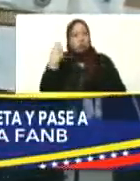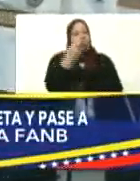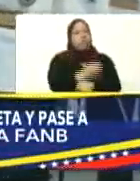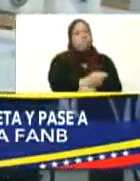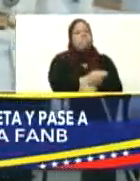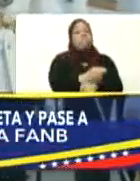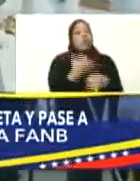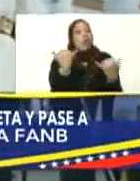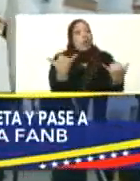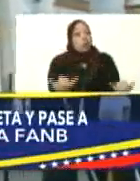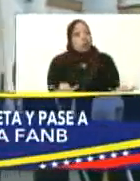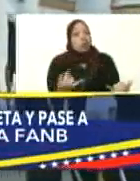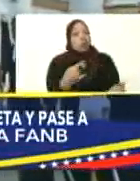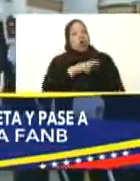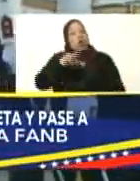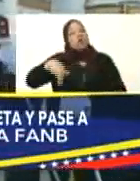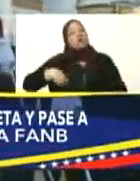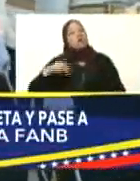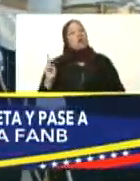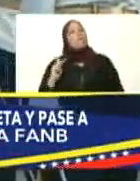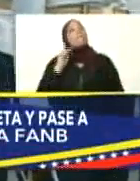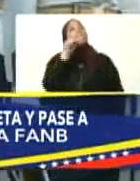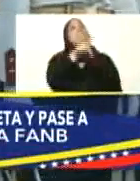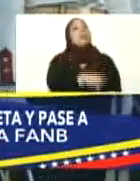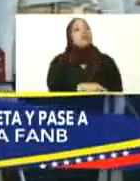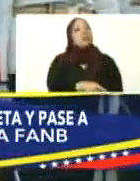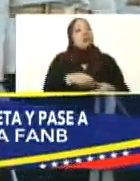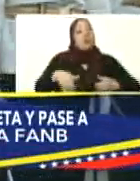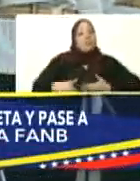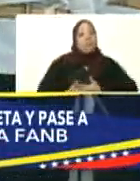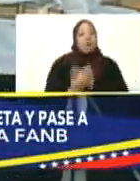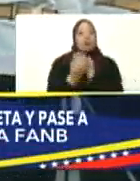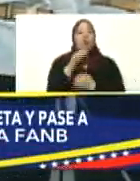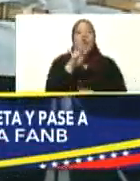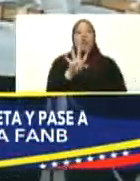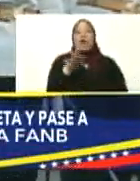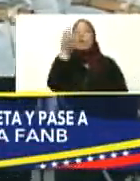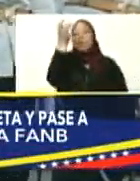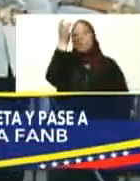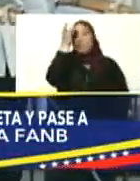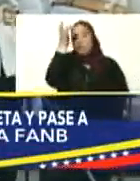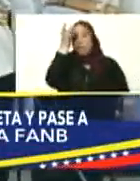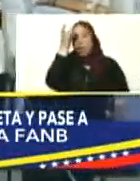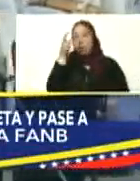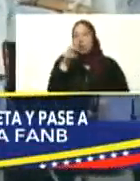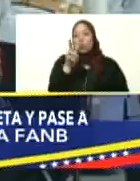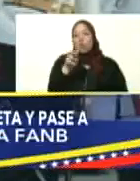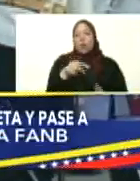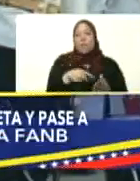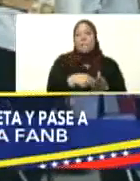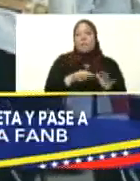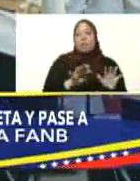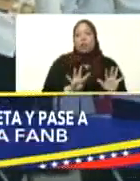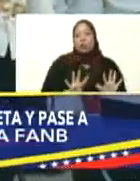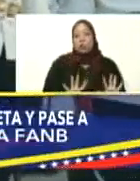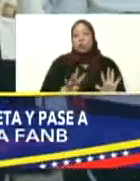batalla. Y dijimos presente aquella madrugada del 4 de febrero de